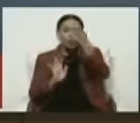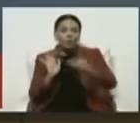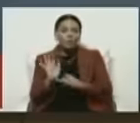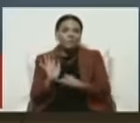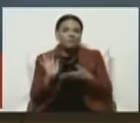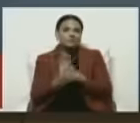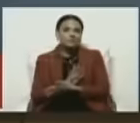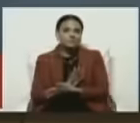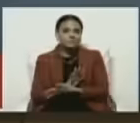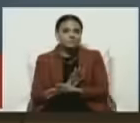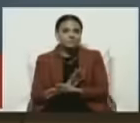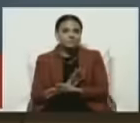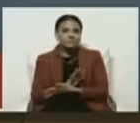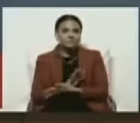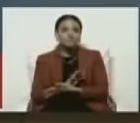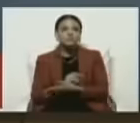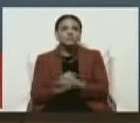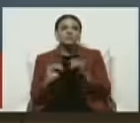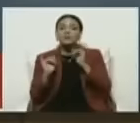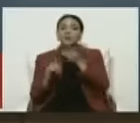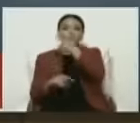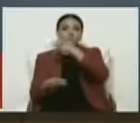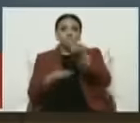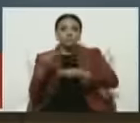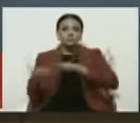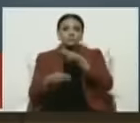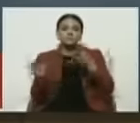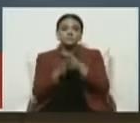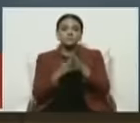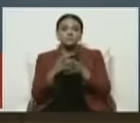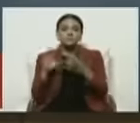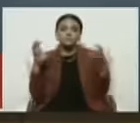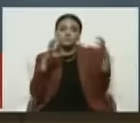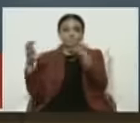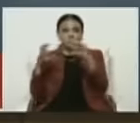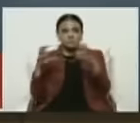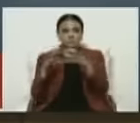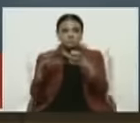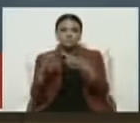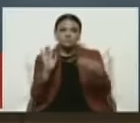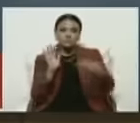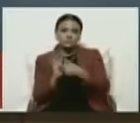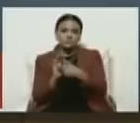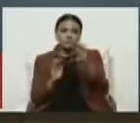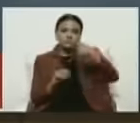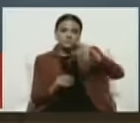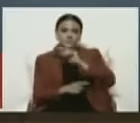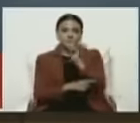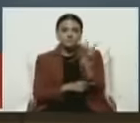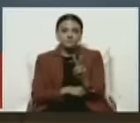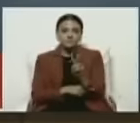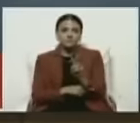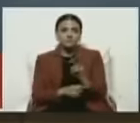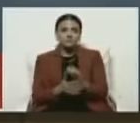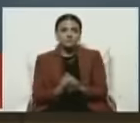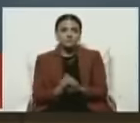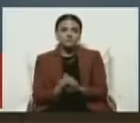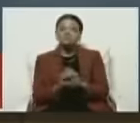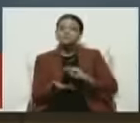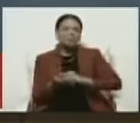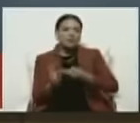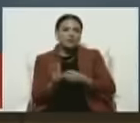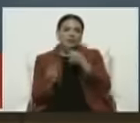universalmente reprochable, como es el de la guerra híbrida. Parte de lo que significa un componente de la guerra híbrida